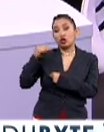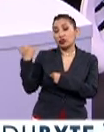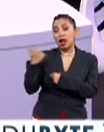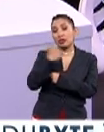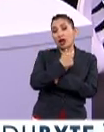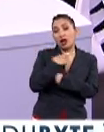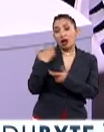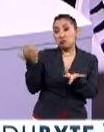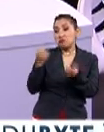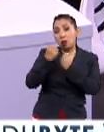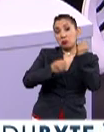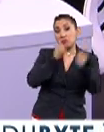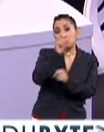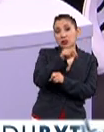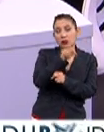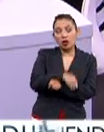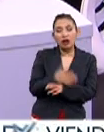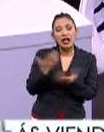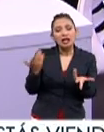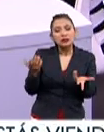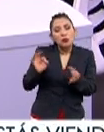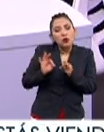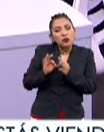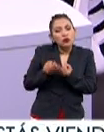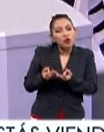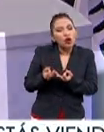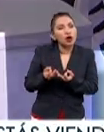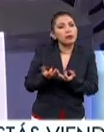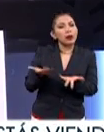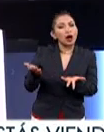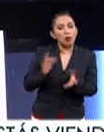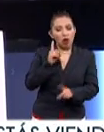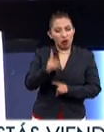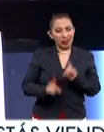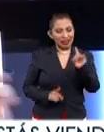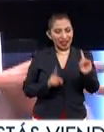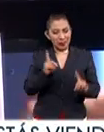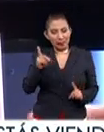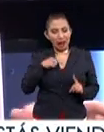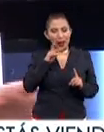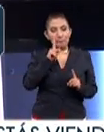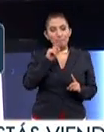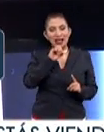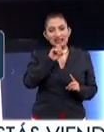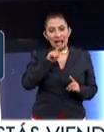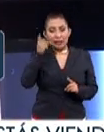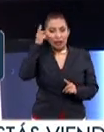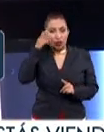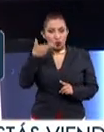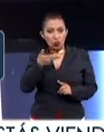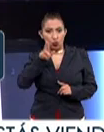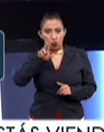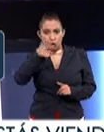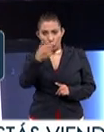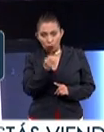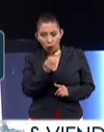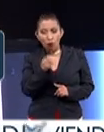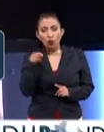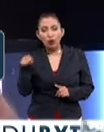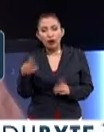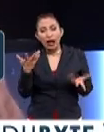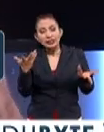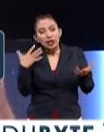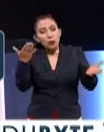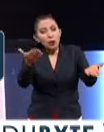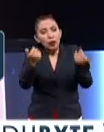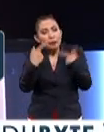cada una de las versiones que se han presentado. Y es una forma de, desde la dramaturgia de Pascal y desde la dirección de Hugo, justo